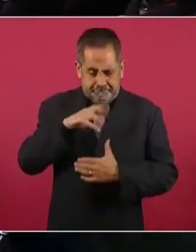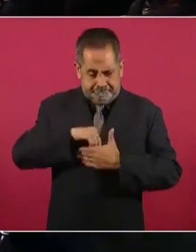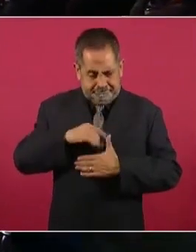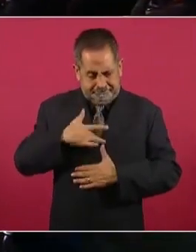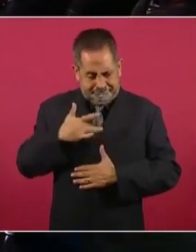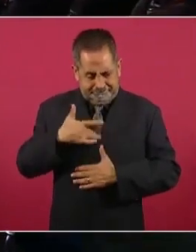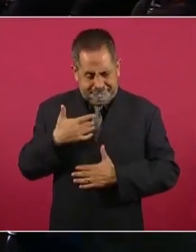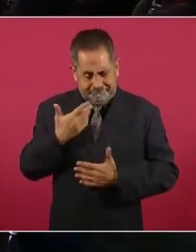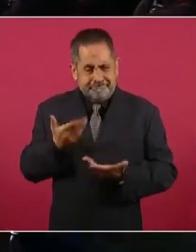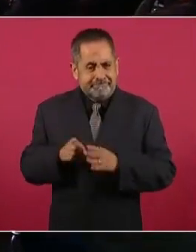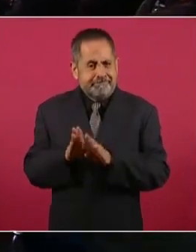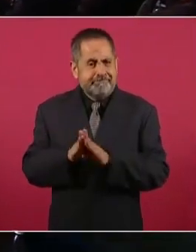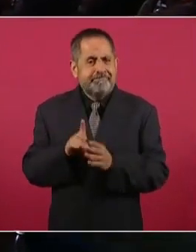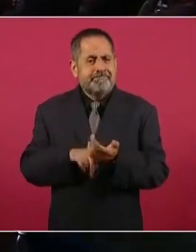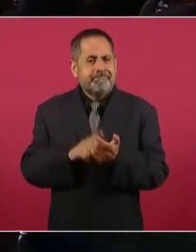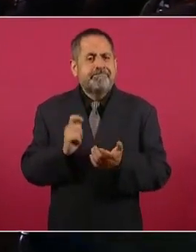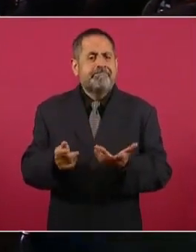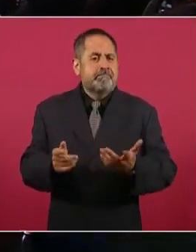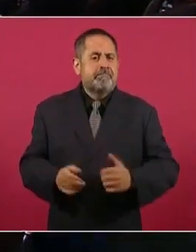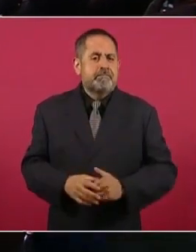internalizamos